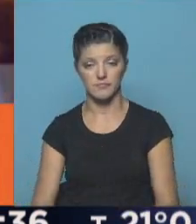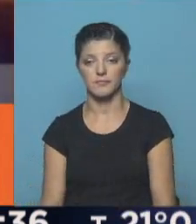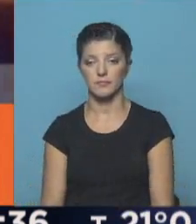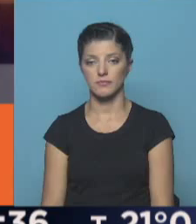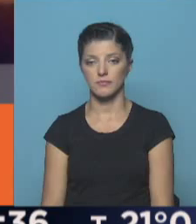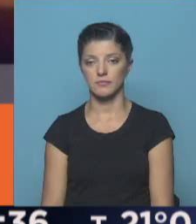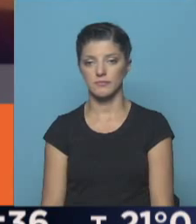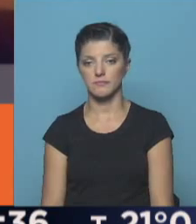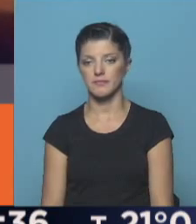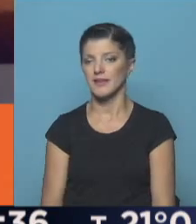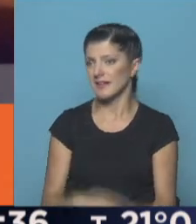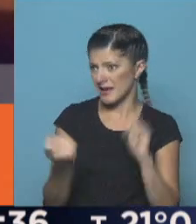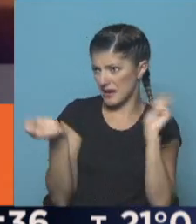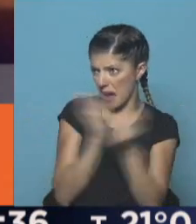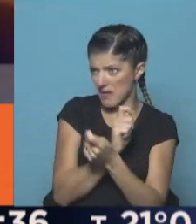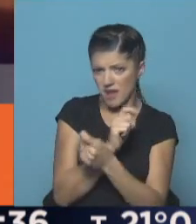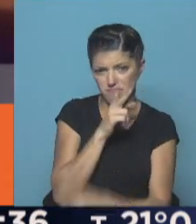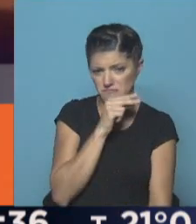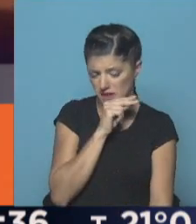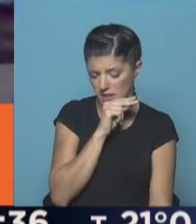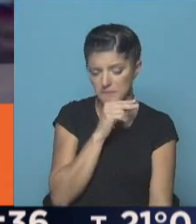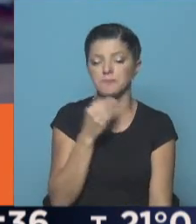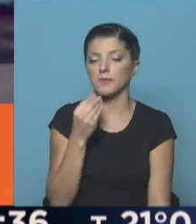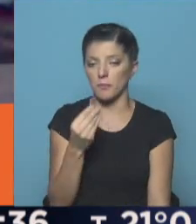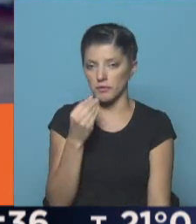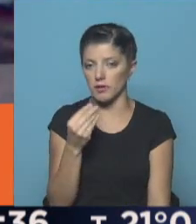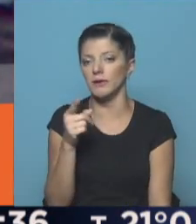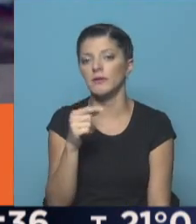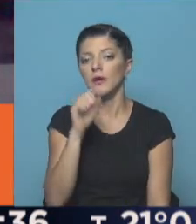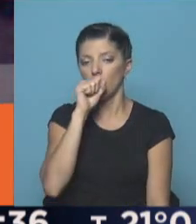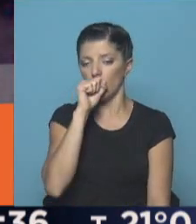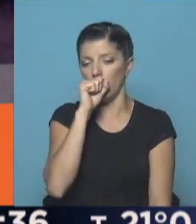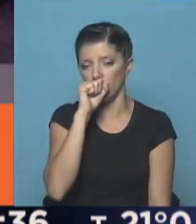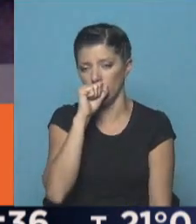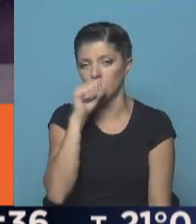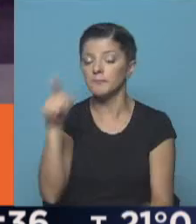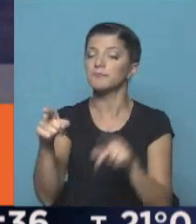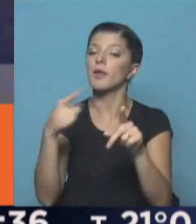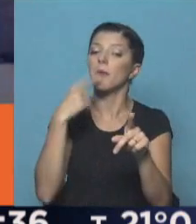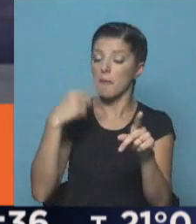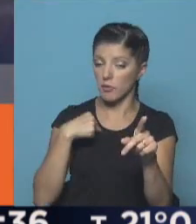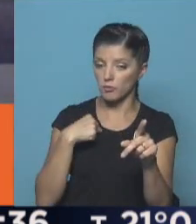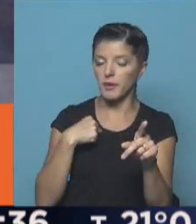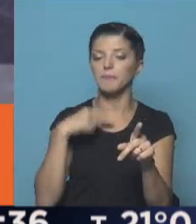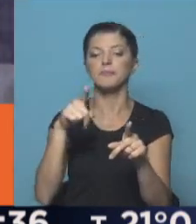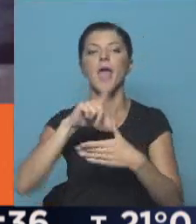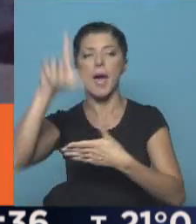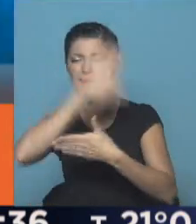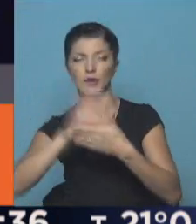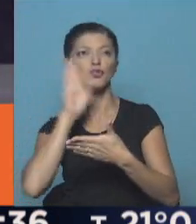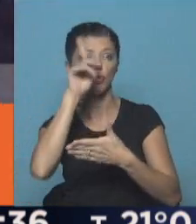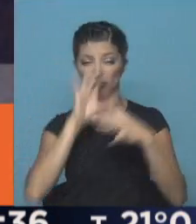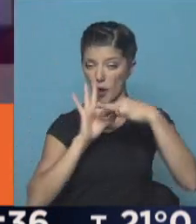En un sentido no cambia nada. Es decir, cuando usted dice que con relaciones entre América Latina y Estados